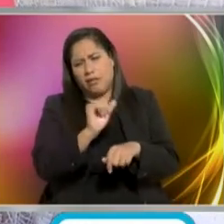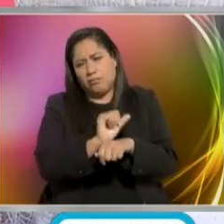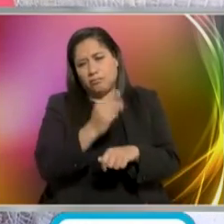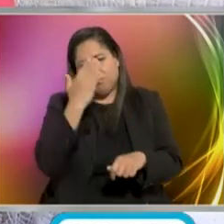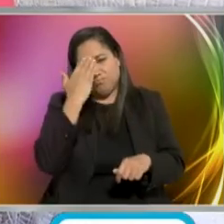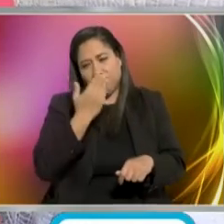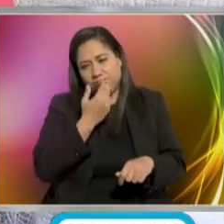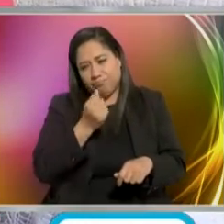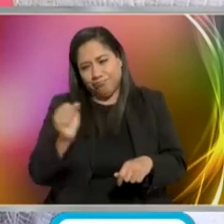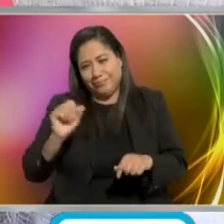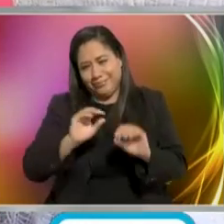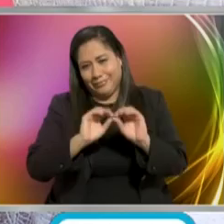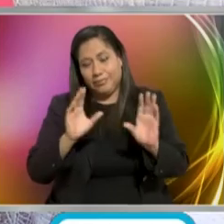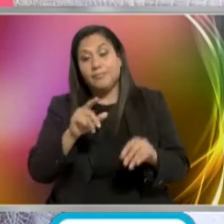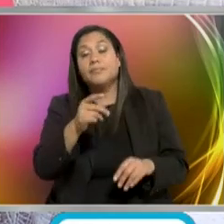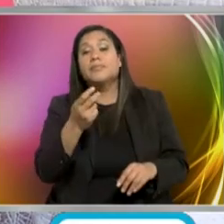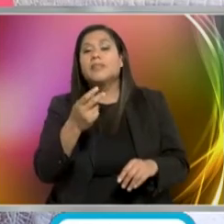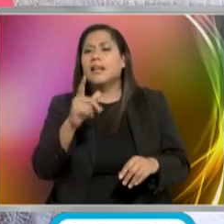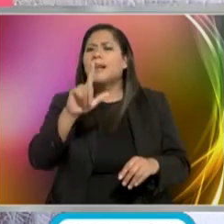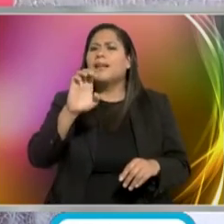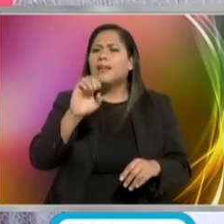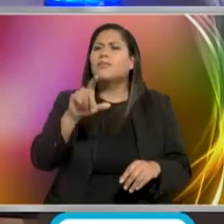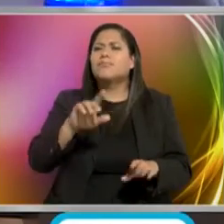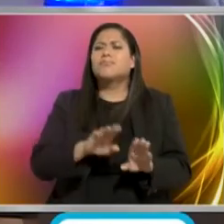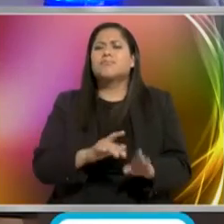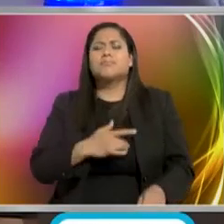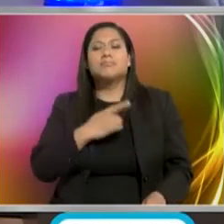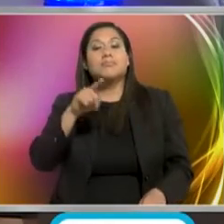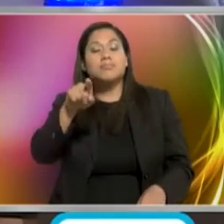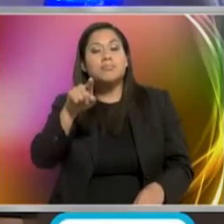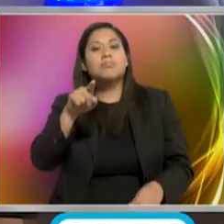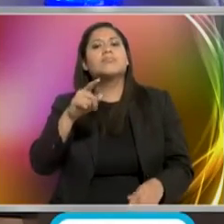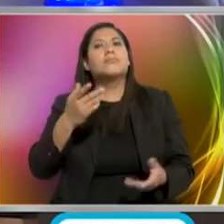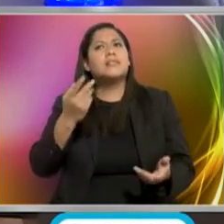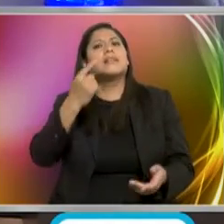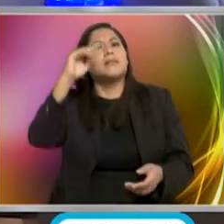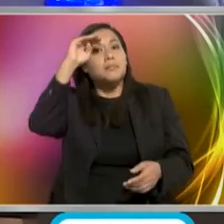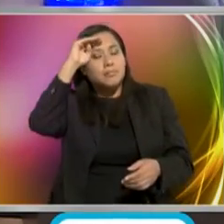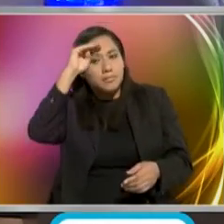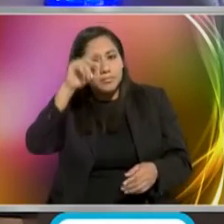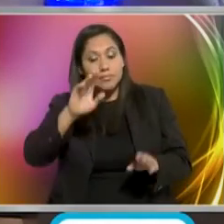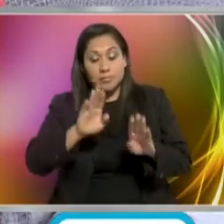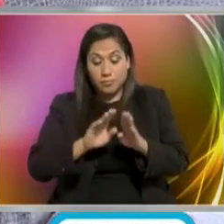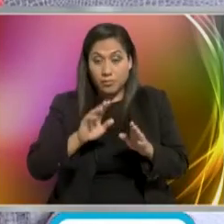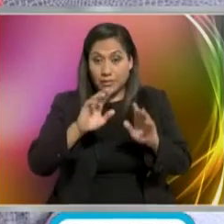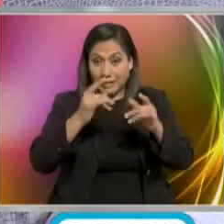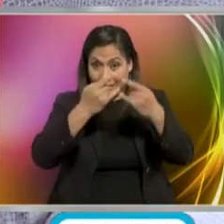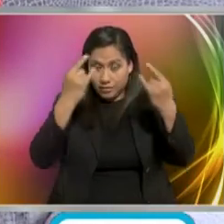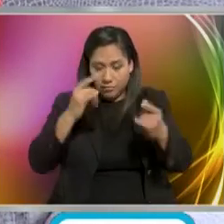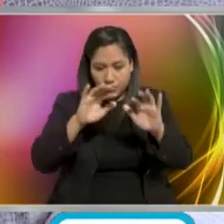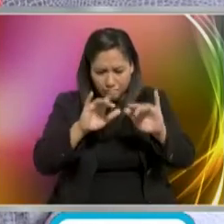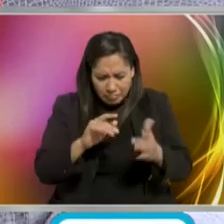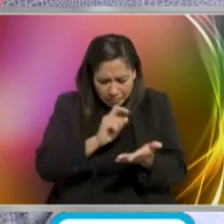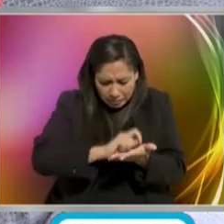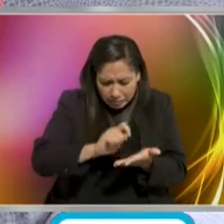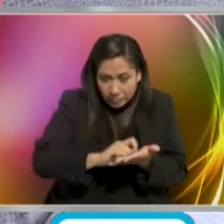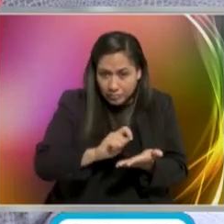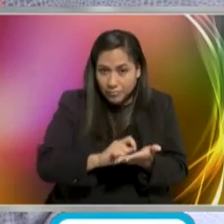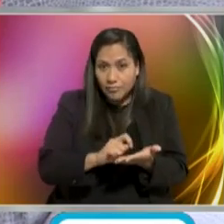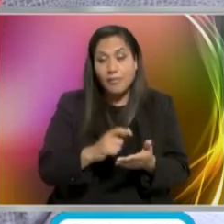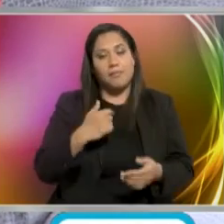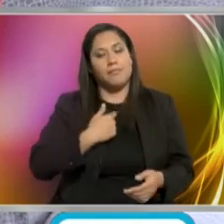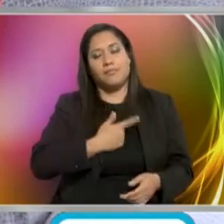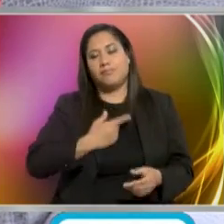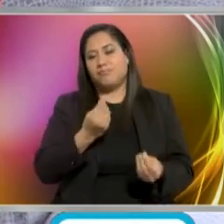claro. Leo, cuéntanos tú también tu perspectiva a través de haber escrito esta obra. A mí me gusta mucho platicar,